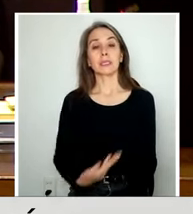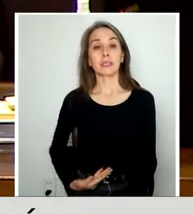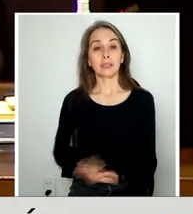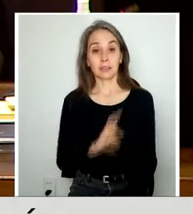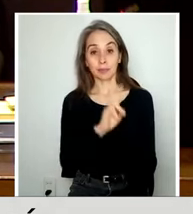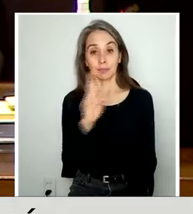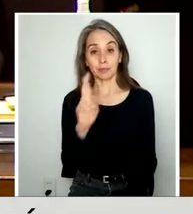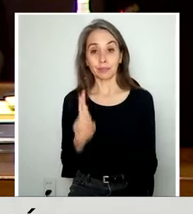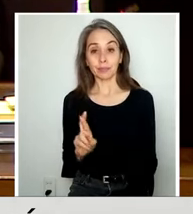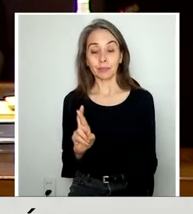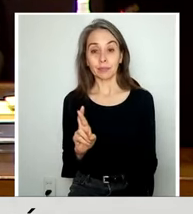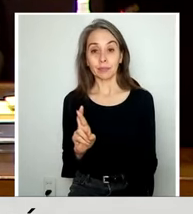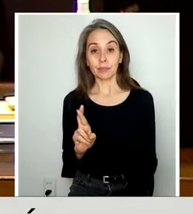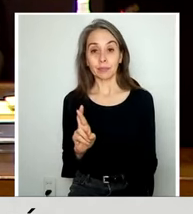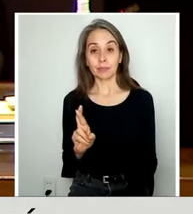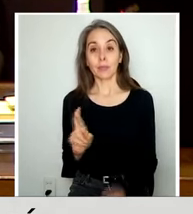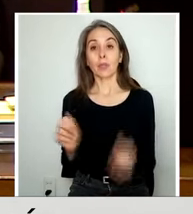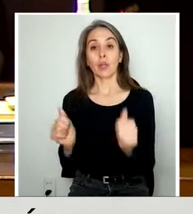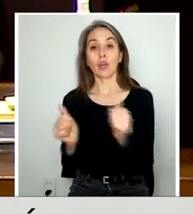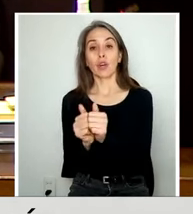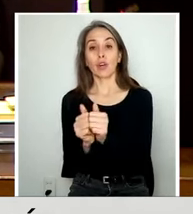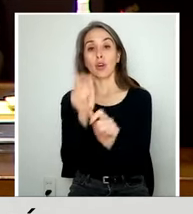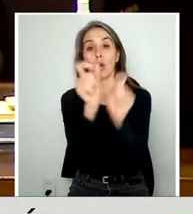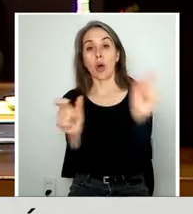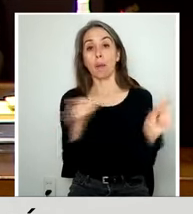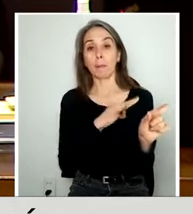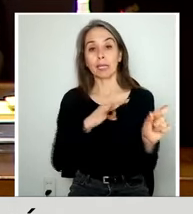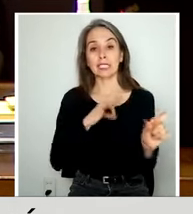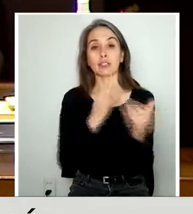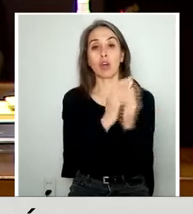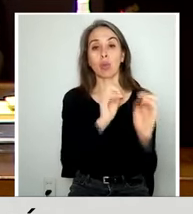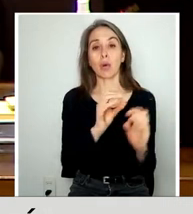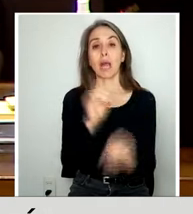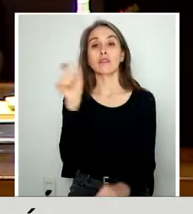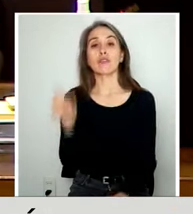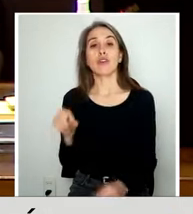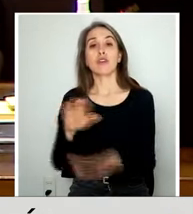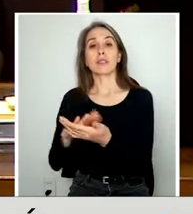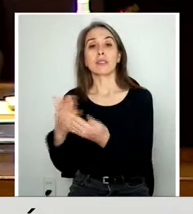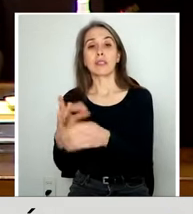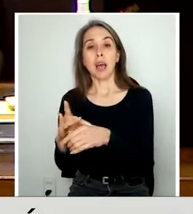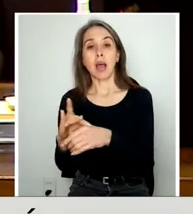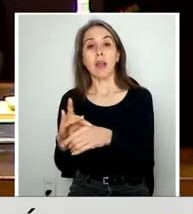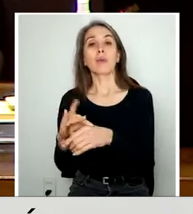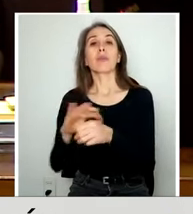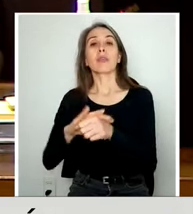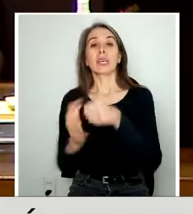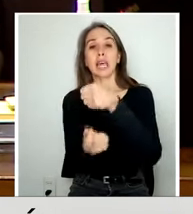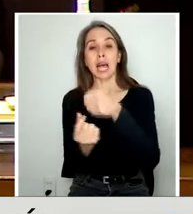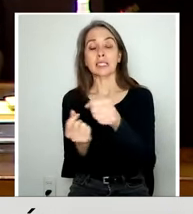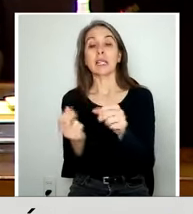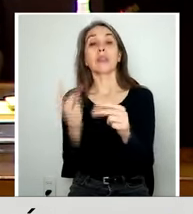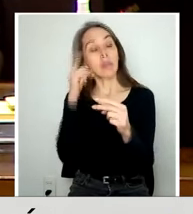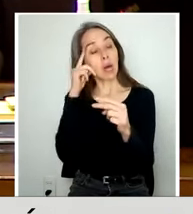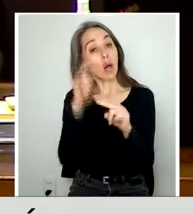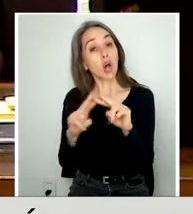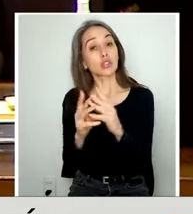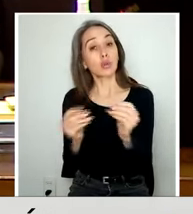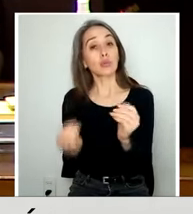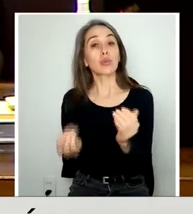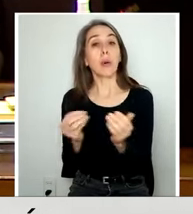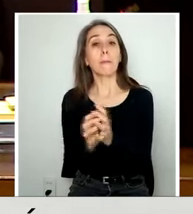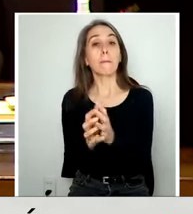que en conjunto con los ministros de Educación salud y hacienda implemente en una solución que permita aumentar el número de médicos